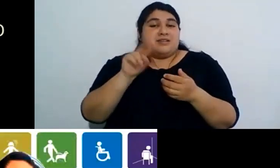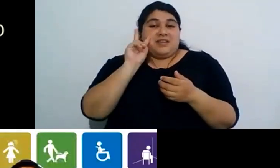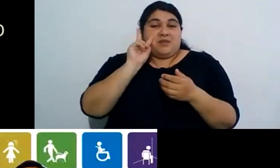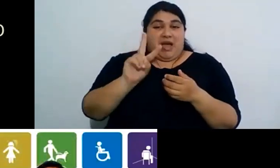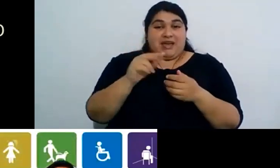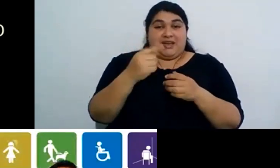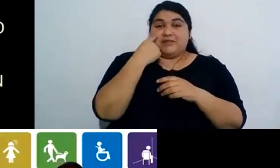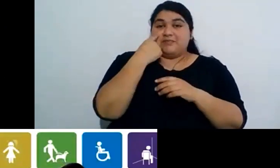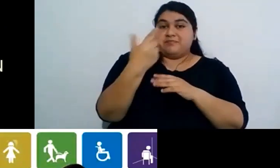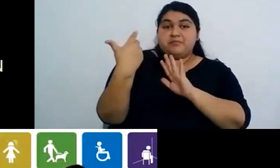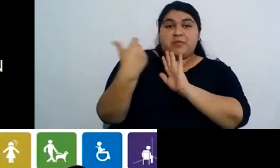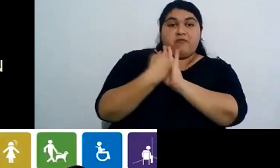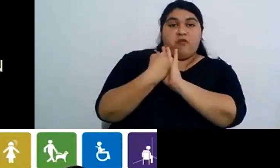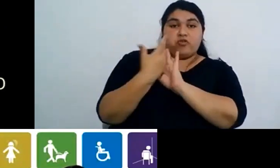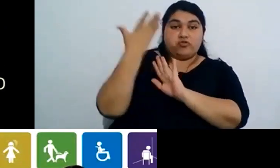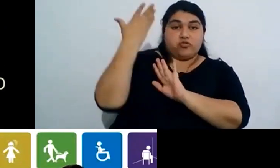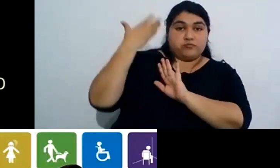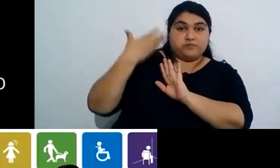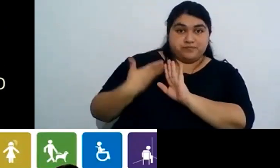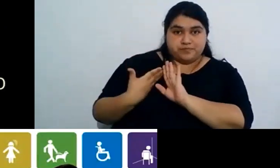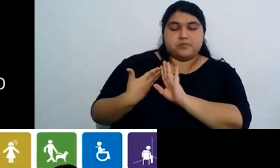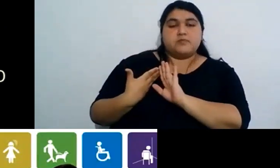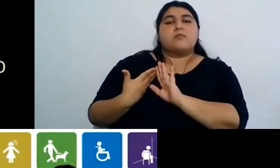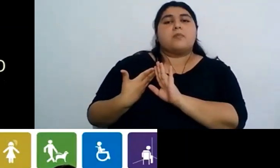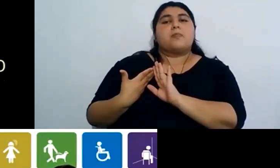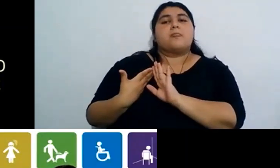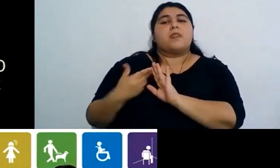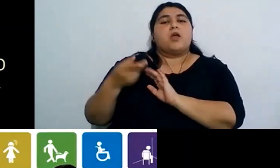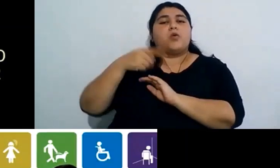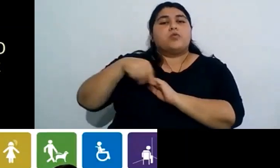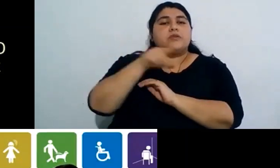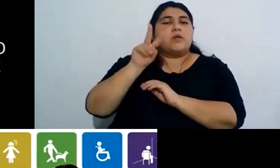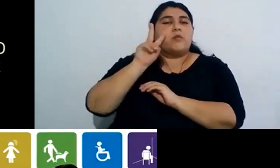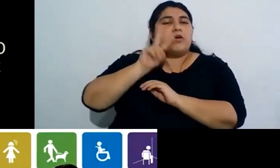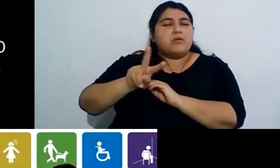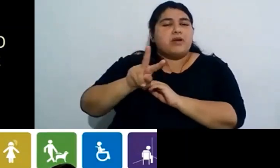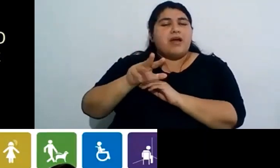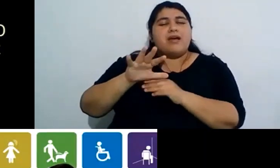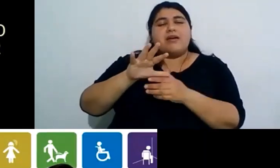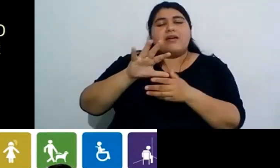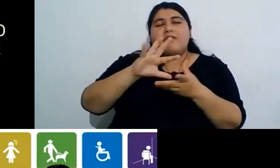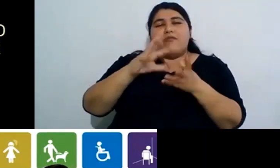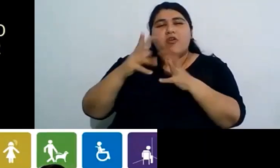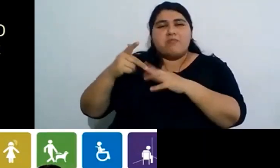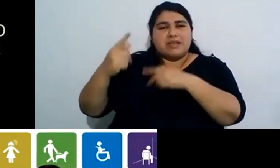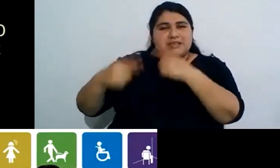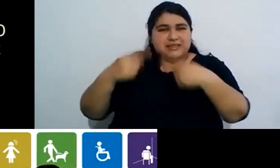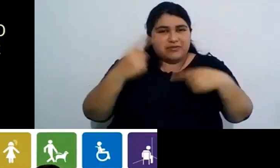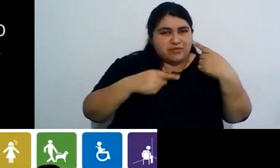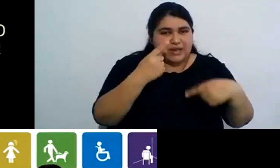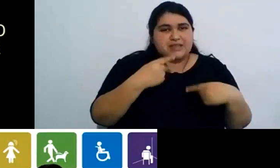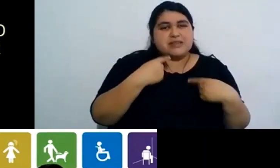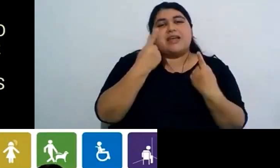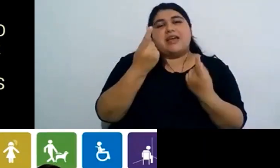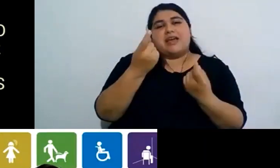la imagen de fondo, ustedes van a poder observar distintos tipos de de necesidades